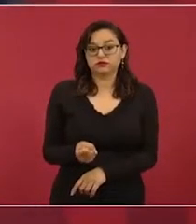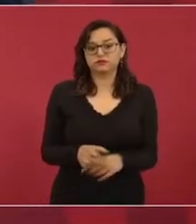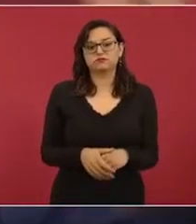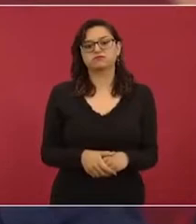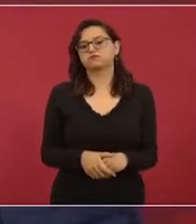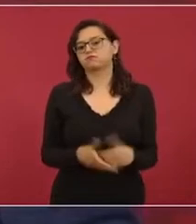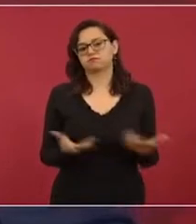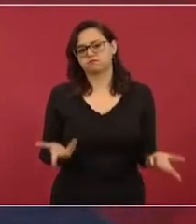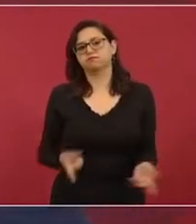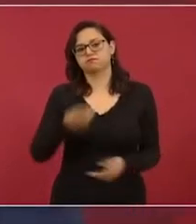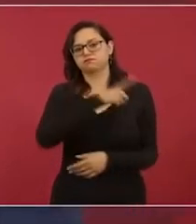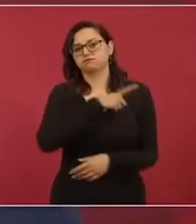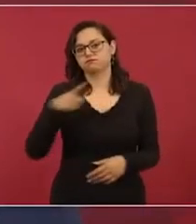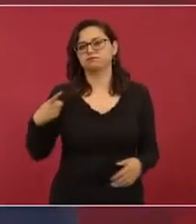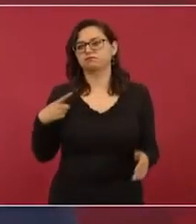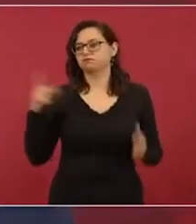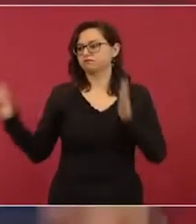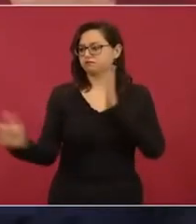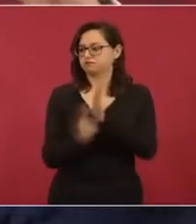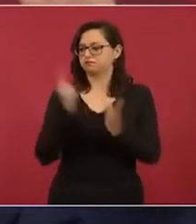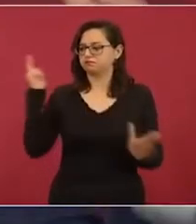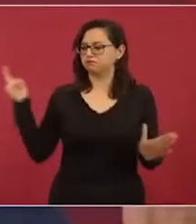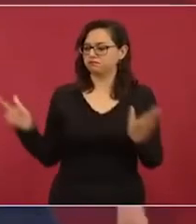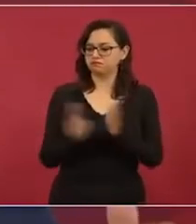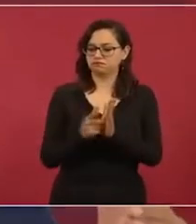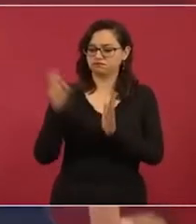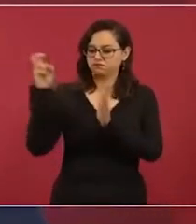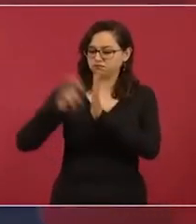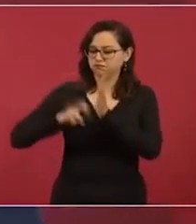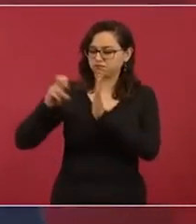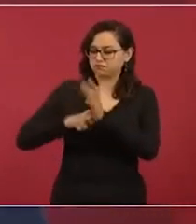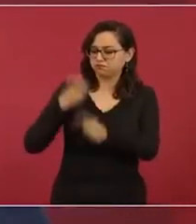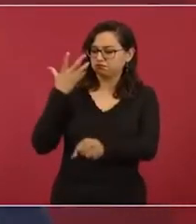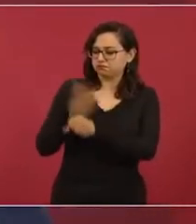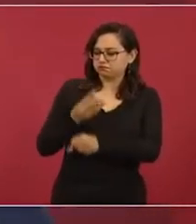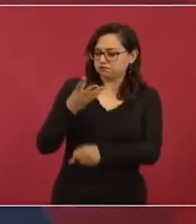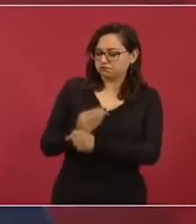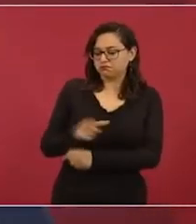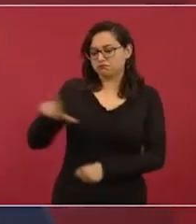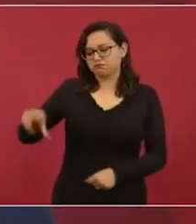pues para eso hay que poner orden, para eso es el Estado,